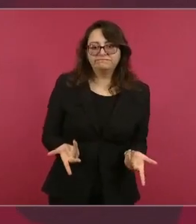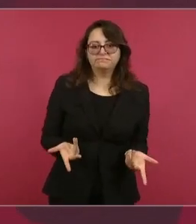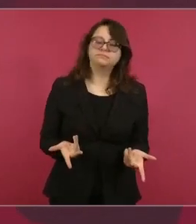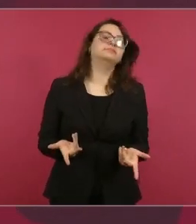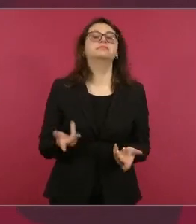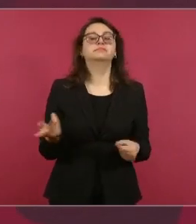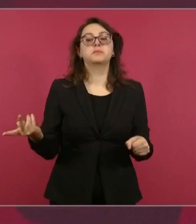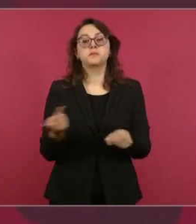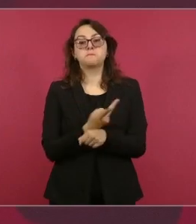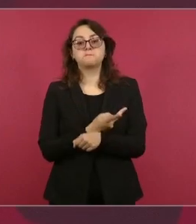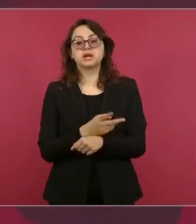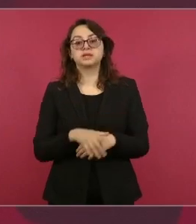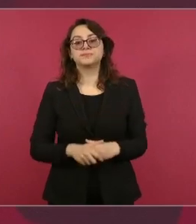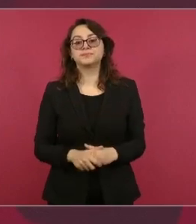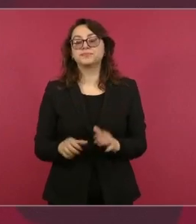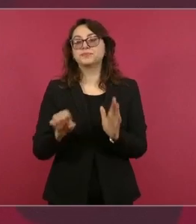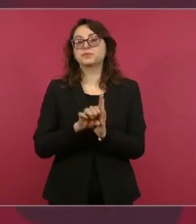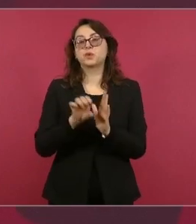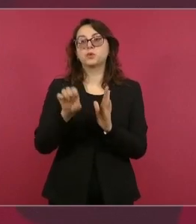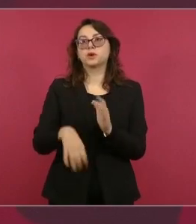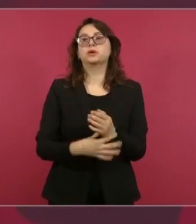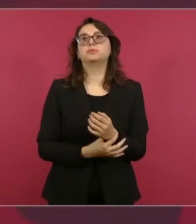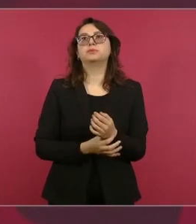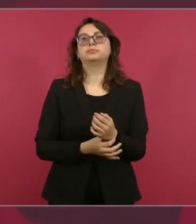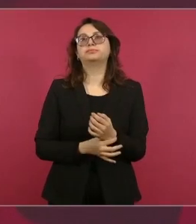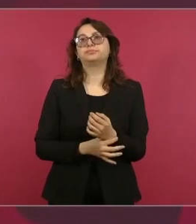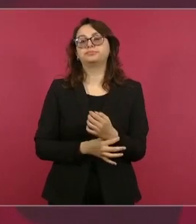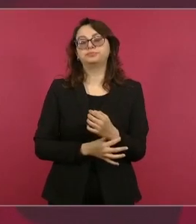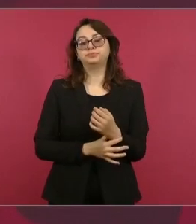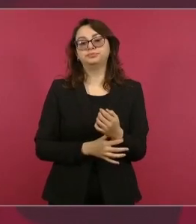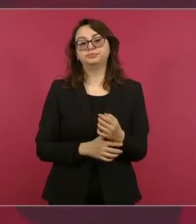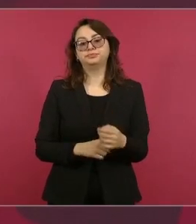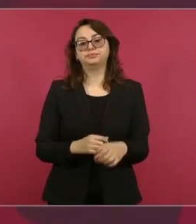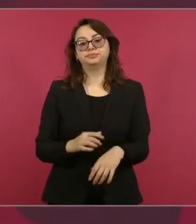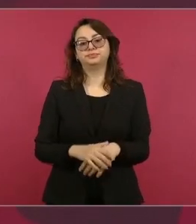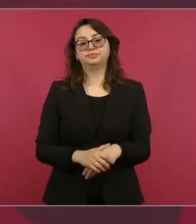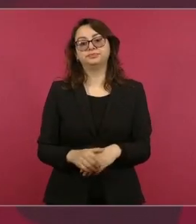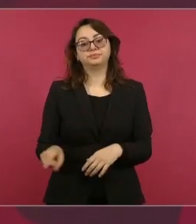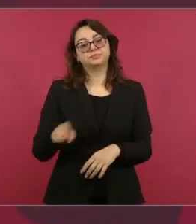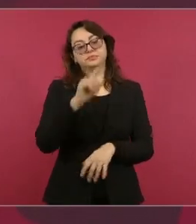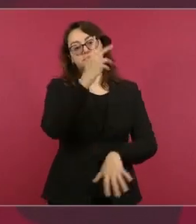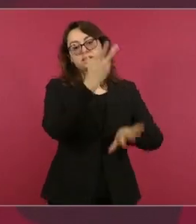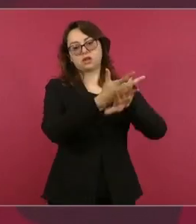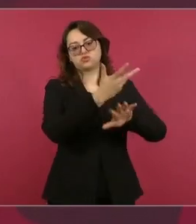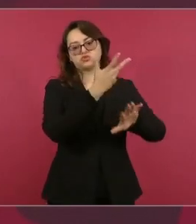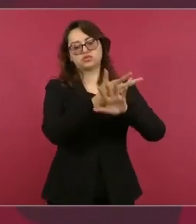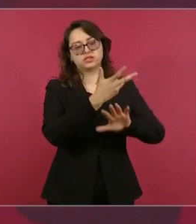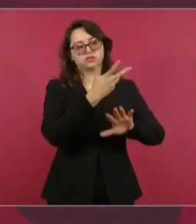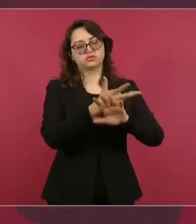lo que sucede en el extranjero. En Estados Unidos, cuando se va a hacer una obra así,